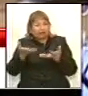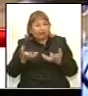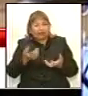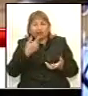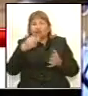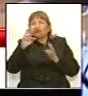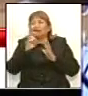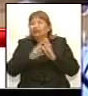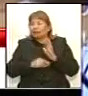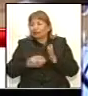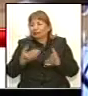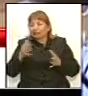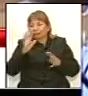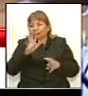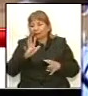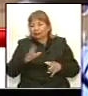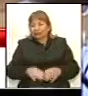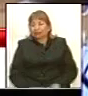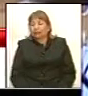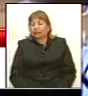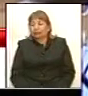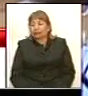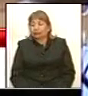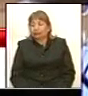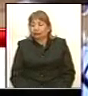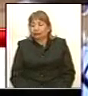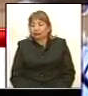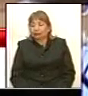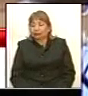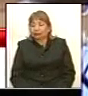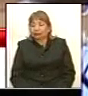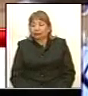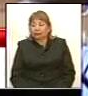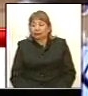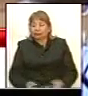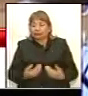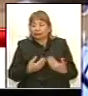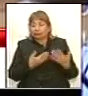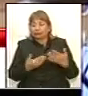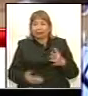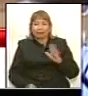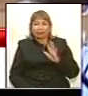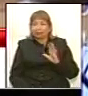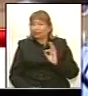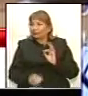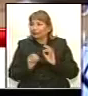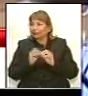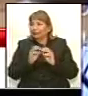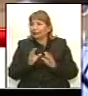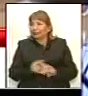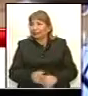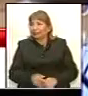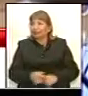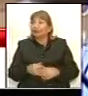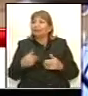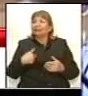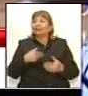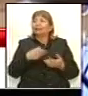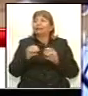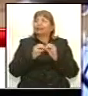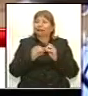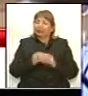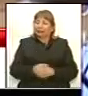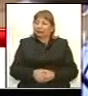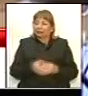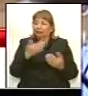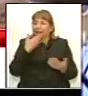diciendo, yo le puedo traer como 5, yo tengo 5, de diferentes tamaños, inviables. Eso es lo que tenemos que corregir.